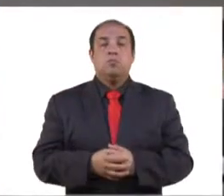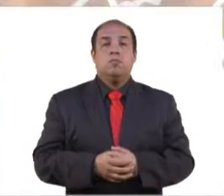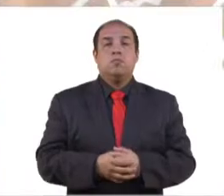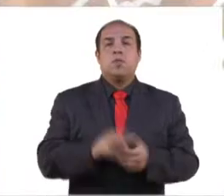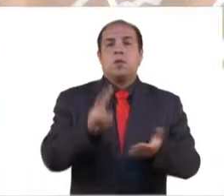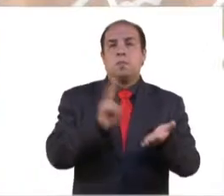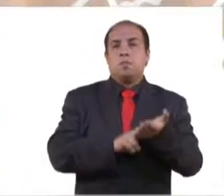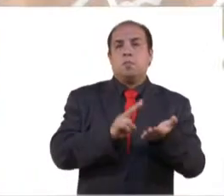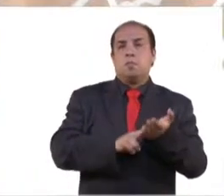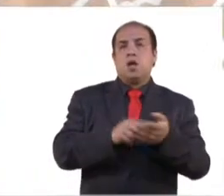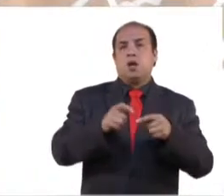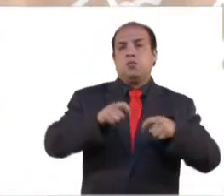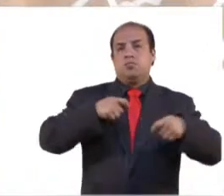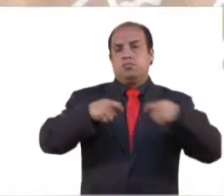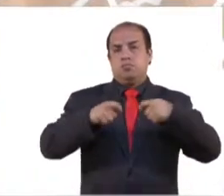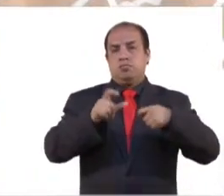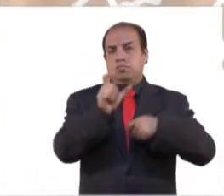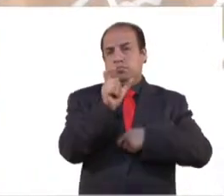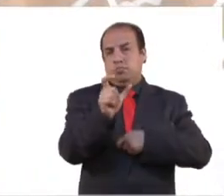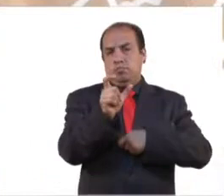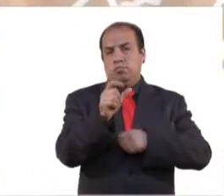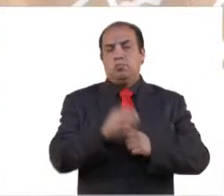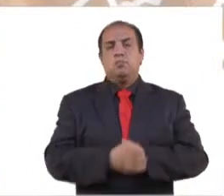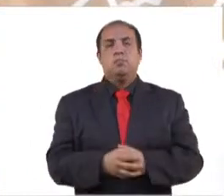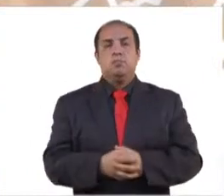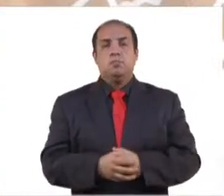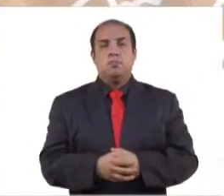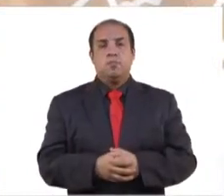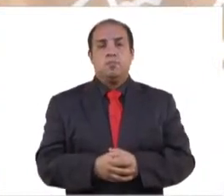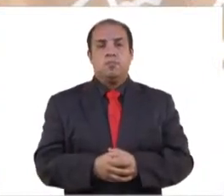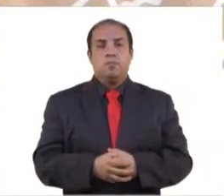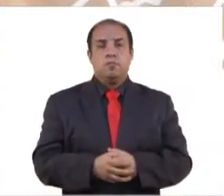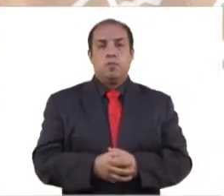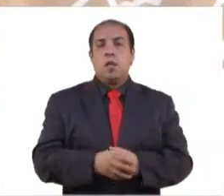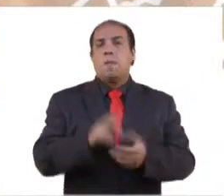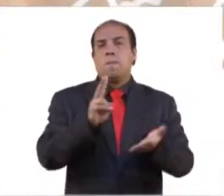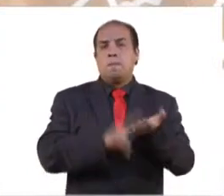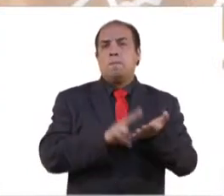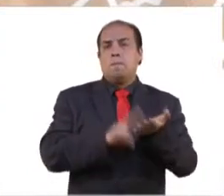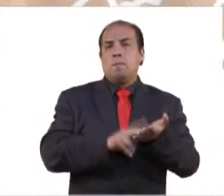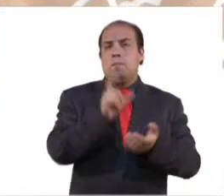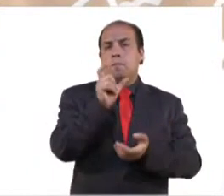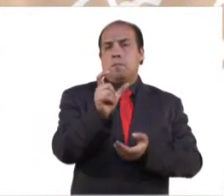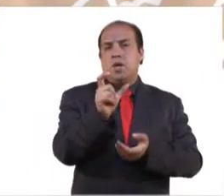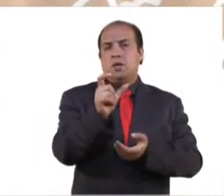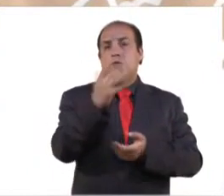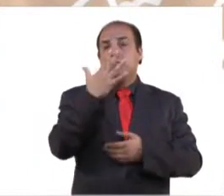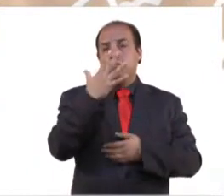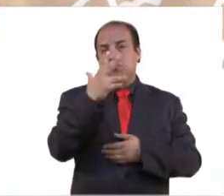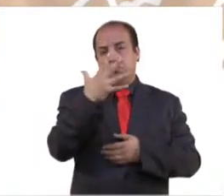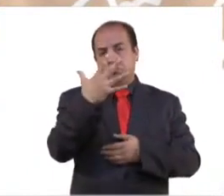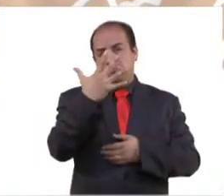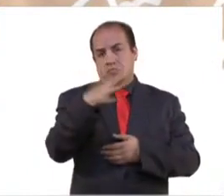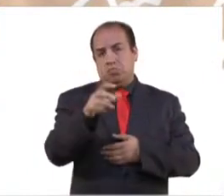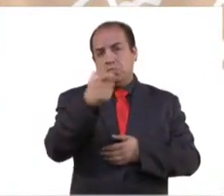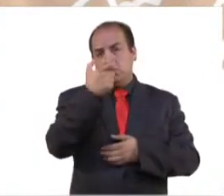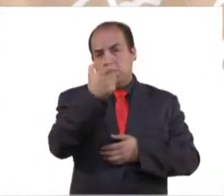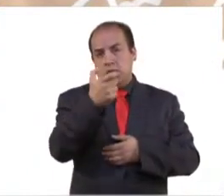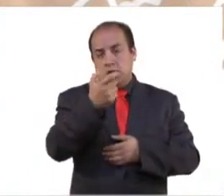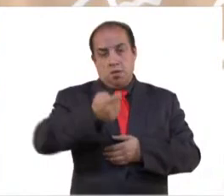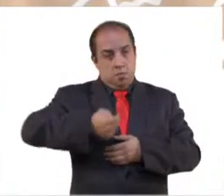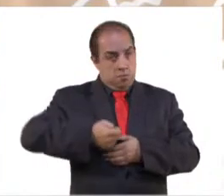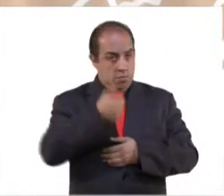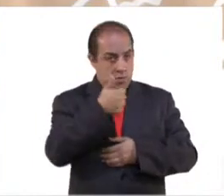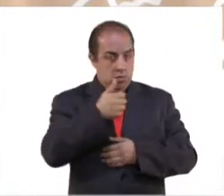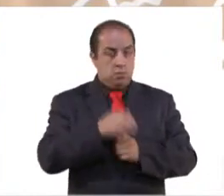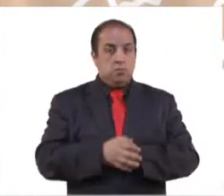de los plásticos, es a lo que te refieres. Uh-huh. Sí, el plástico nos cuesta 10 pesos por primera vez,